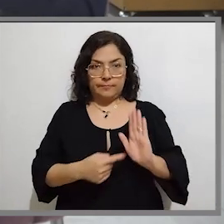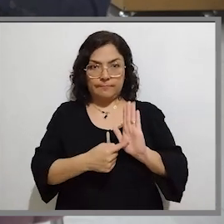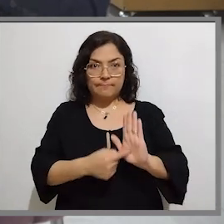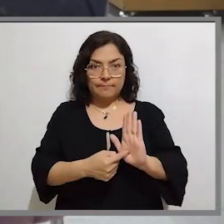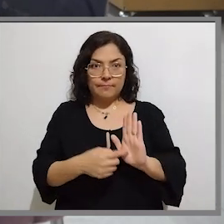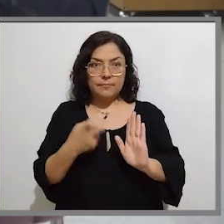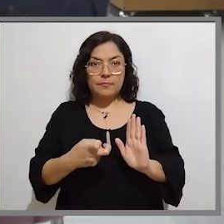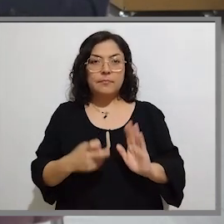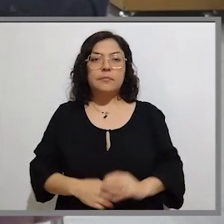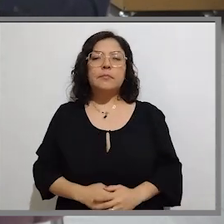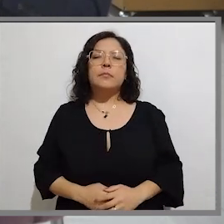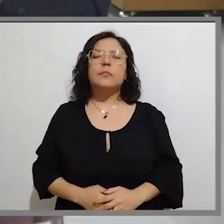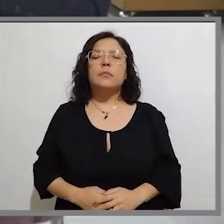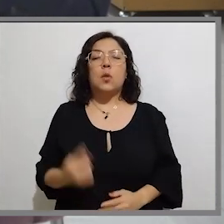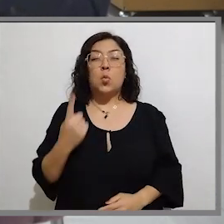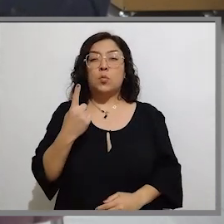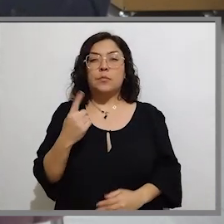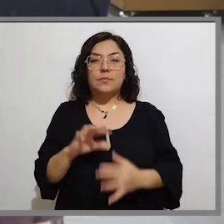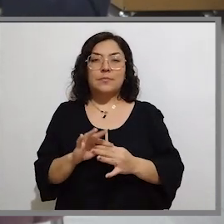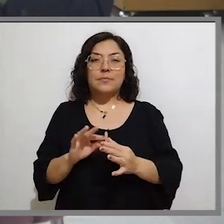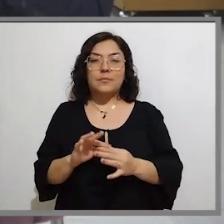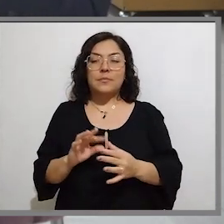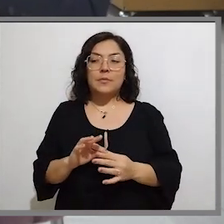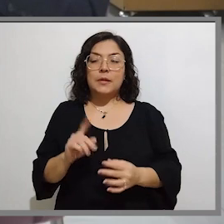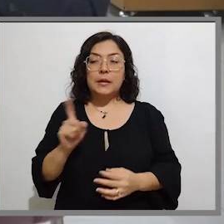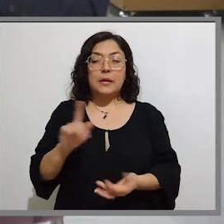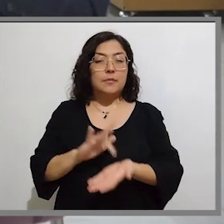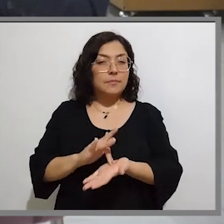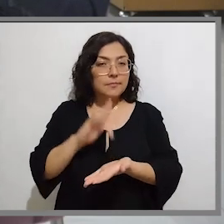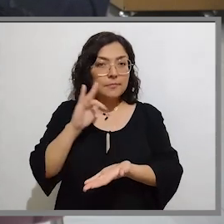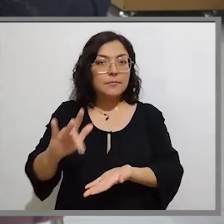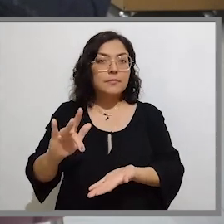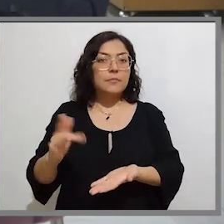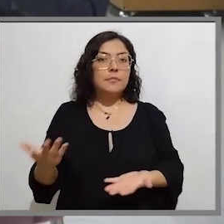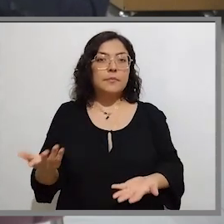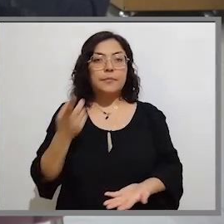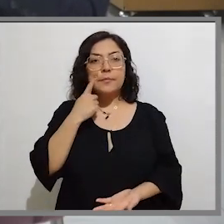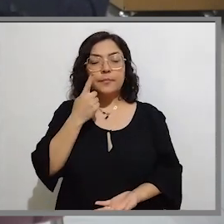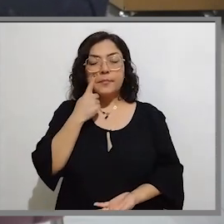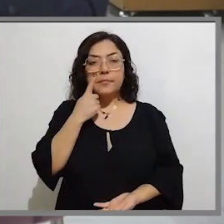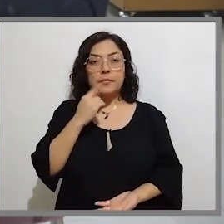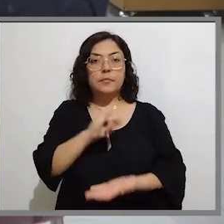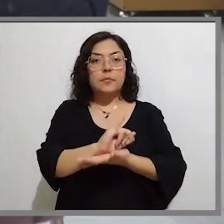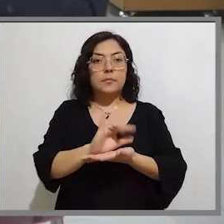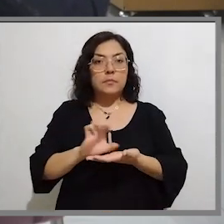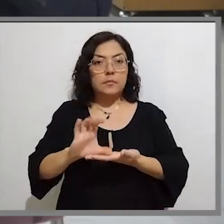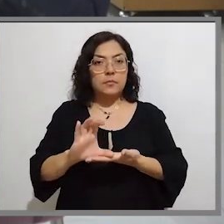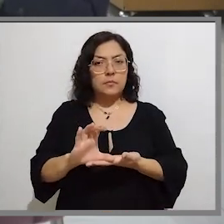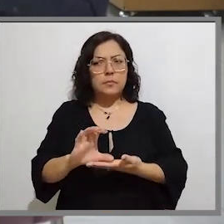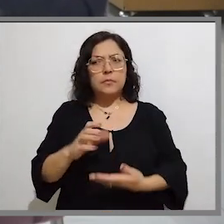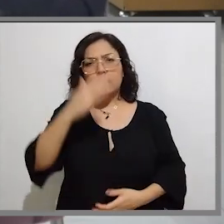un paréntesis y agradecer infinitamente. El Instituto Electoral de Coahuila cuenta siempre con